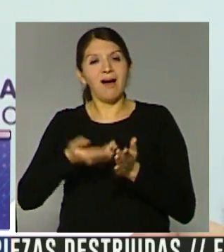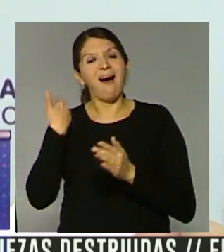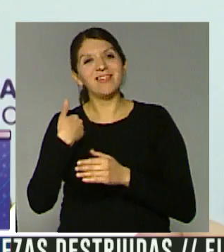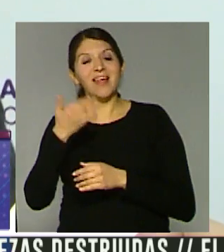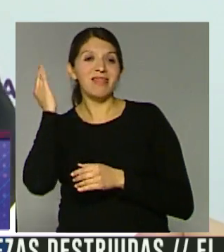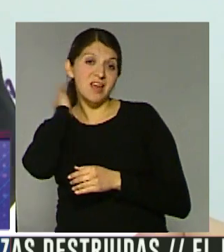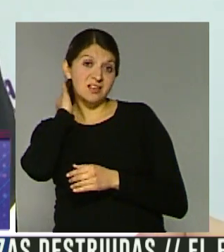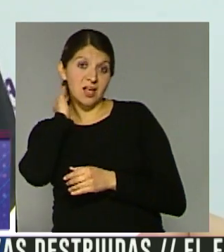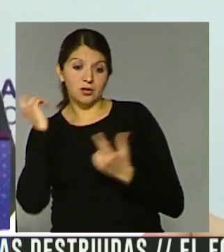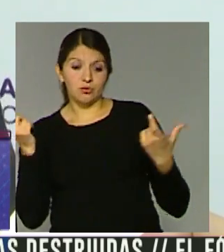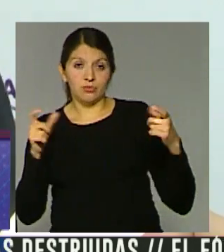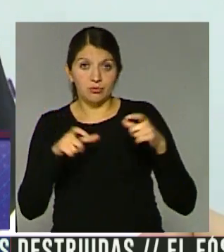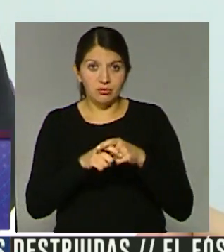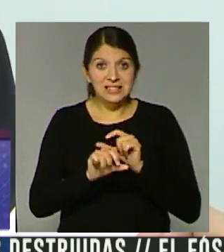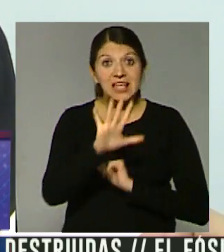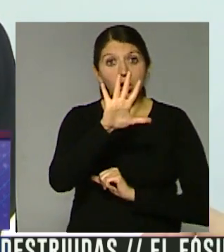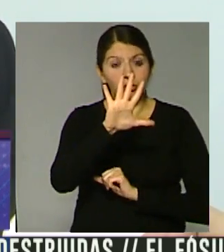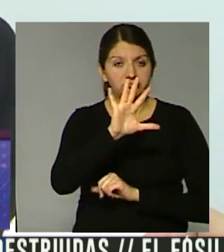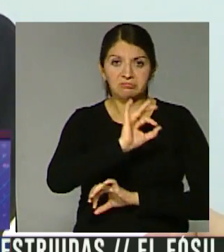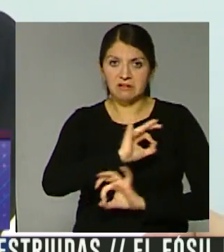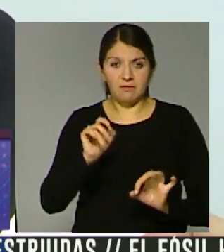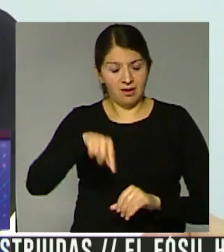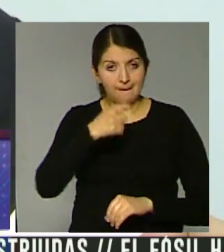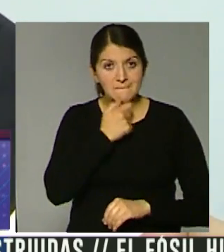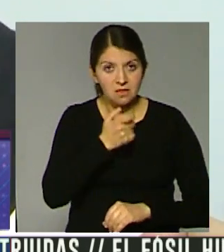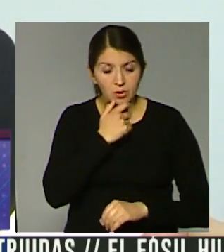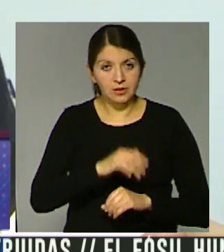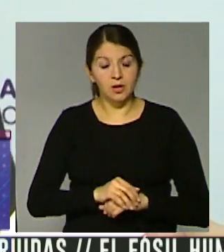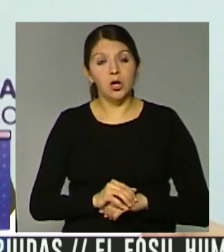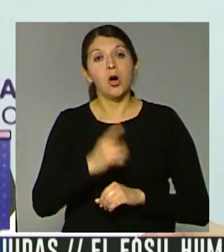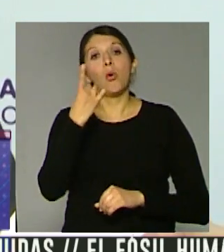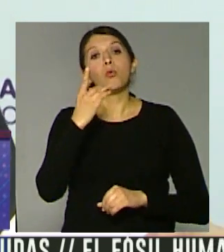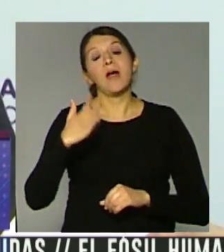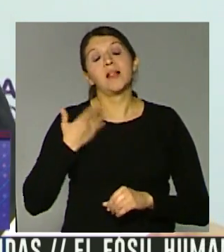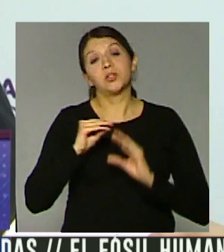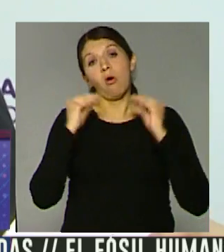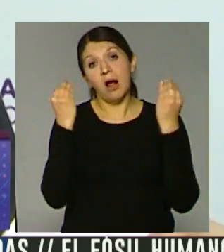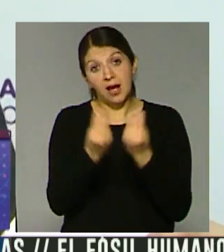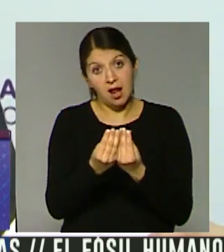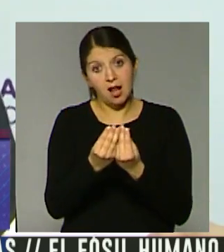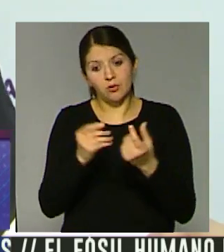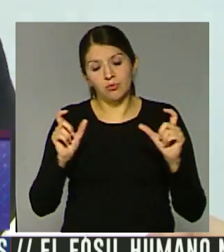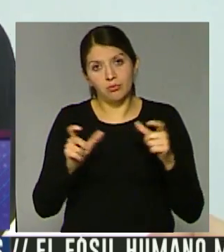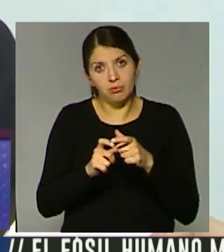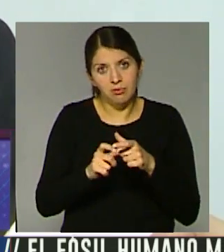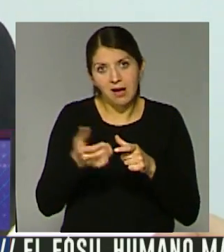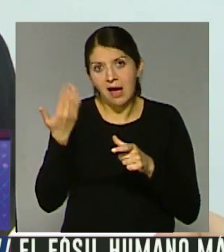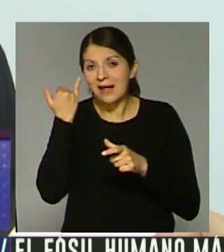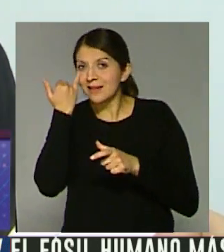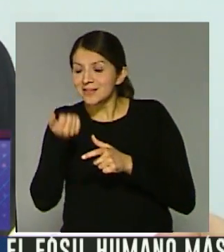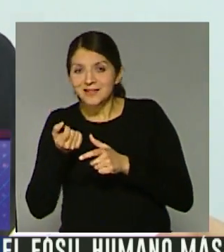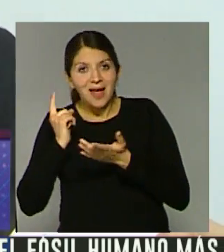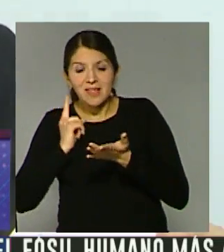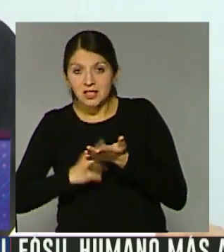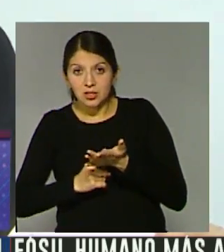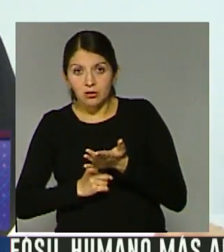15 ministerios a solo 5 ministerios y 2 secretarías y una dirección general. Entonces, eso nos sirvió para que la gente confiara en que nosotros estamos